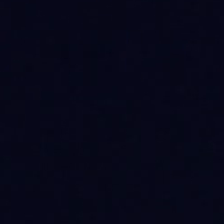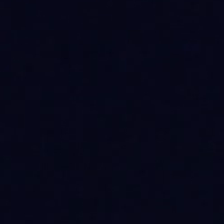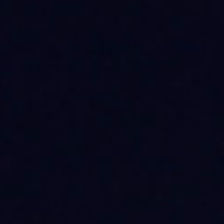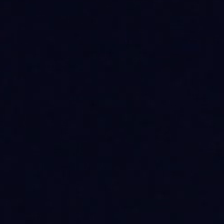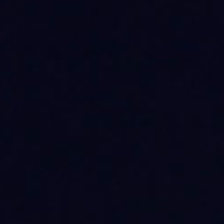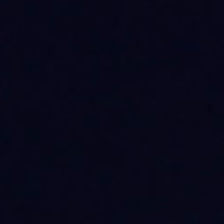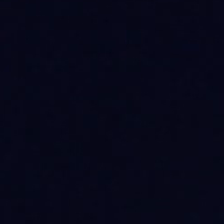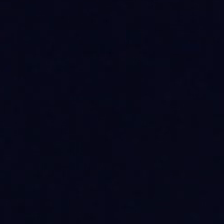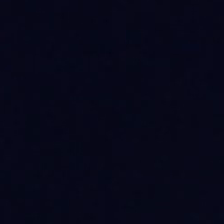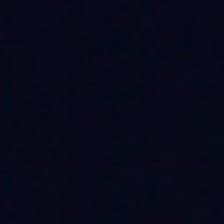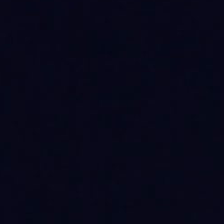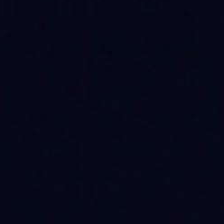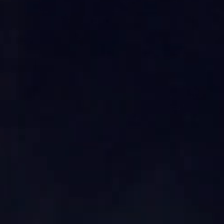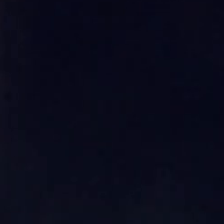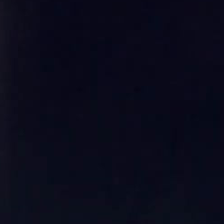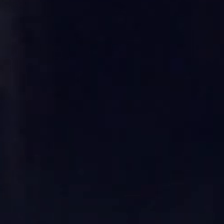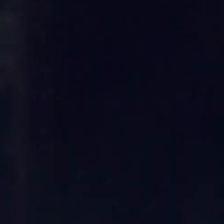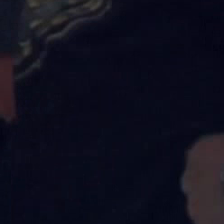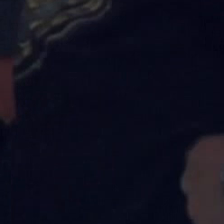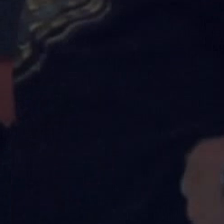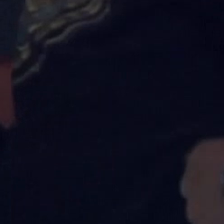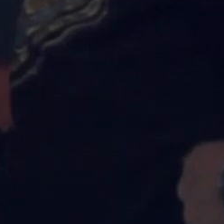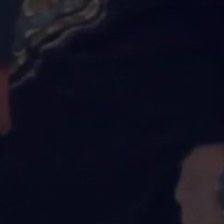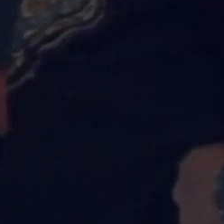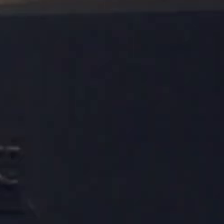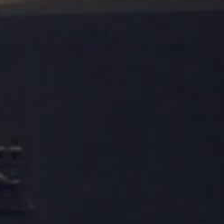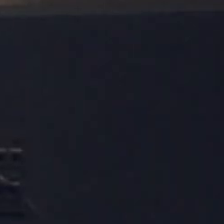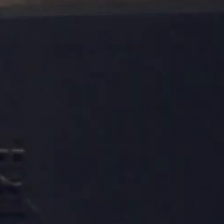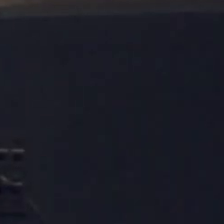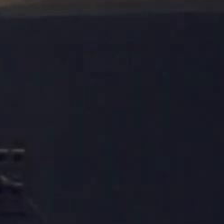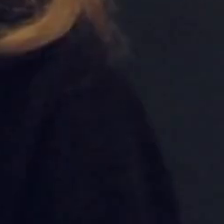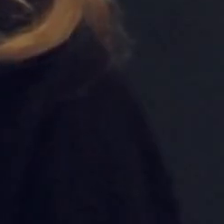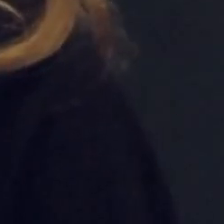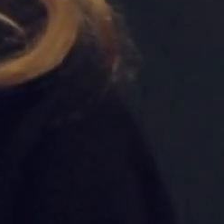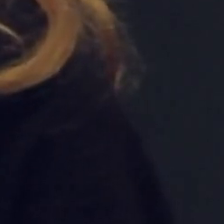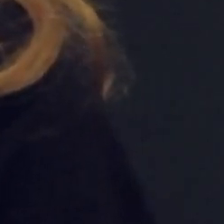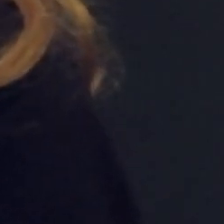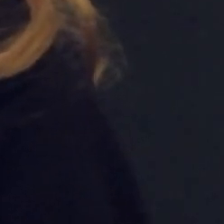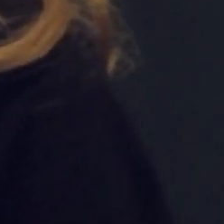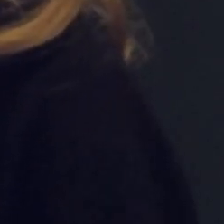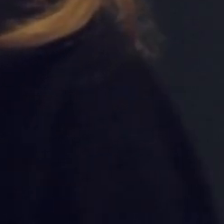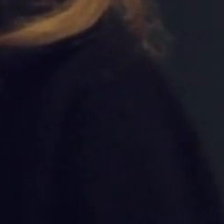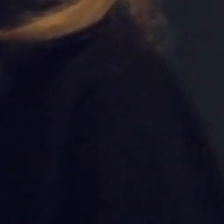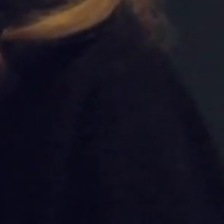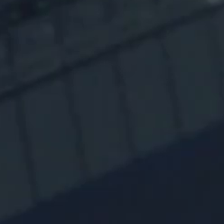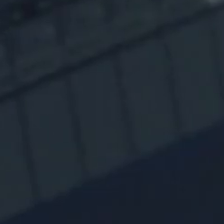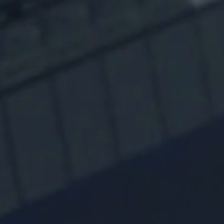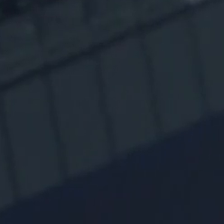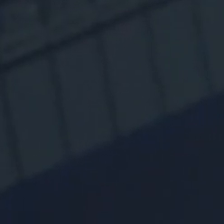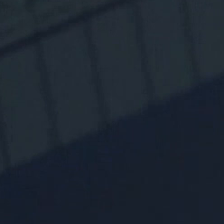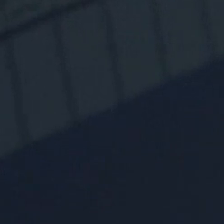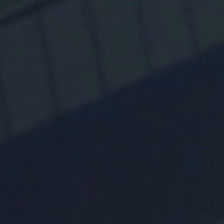de la televisión pública, tengo el gusto enorme de tener a estos chicos, jóvenes argentinos, que están aquí en el escenario